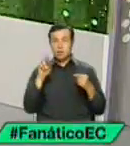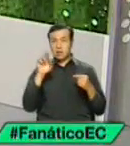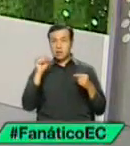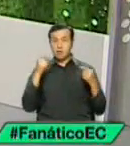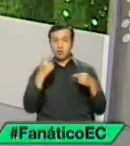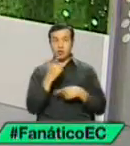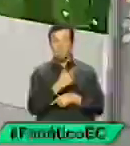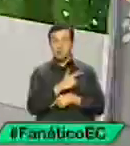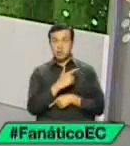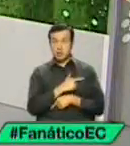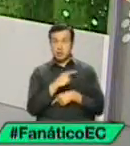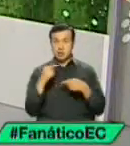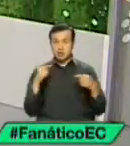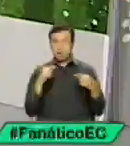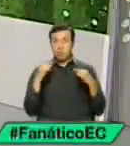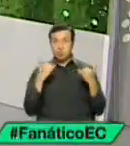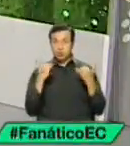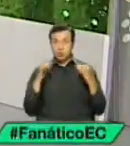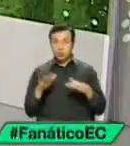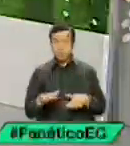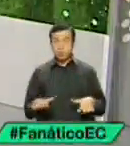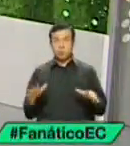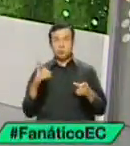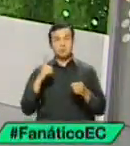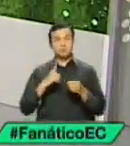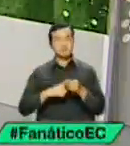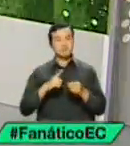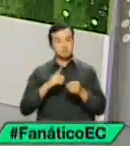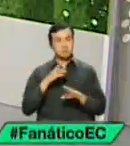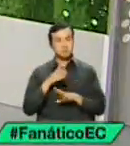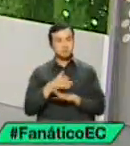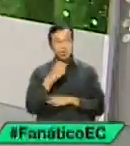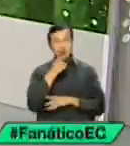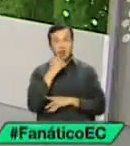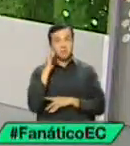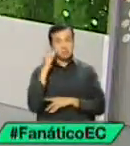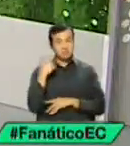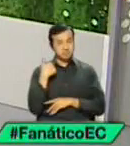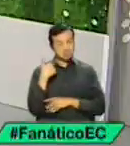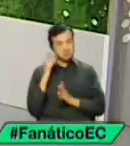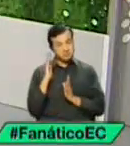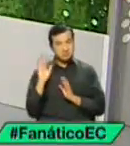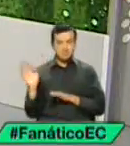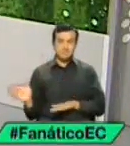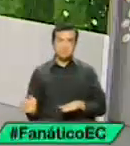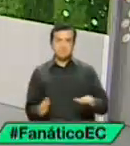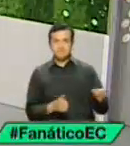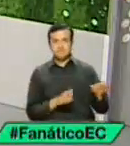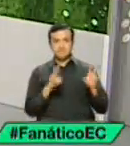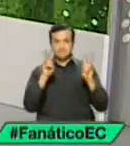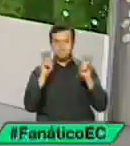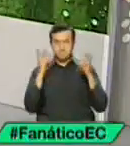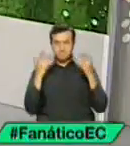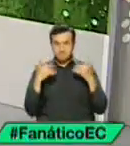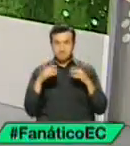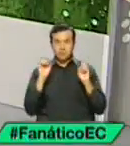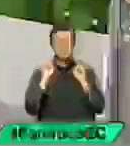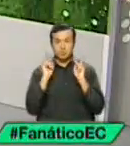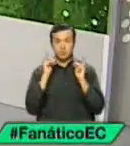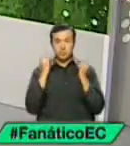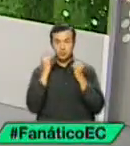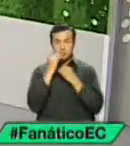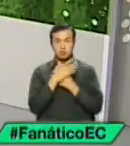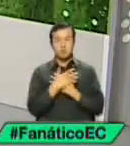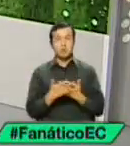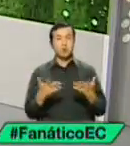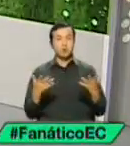Liga Deportiva Universitaria de Quito jugado acá en la capital de la República. Cambiamos de tema y en esta oportunidad les vamos a